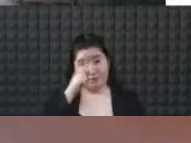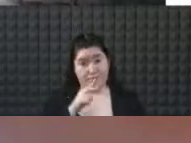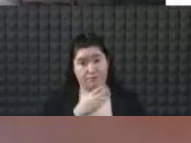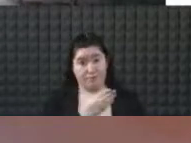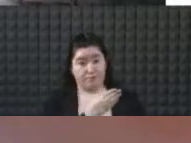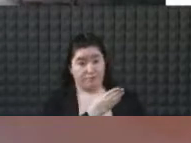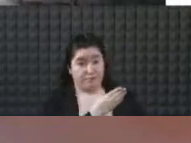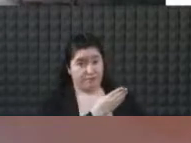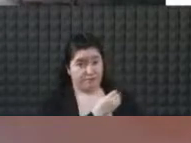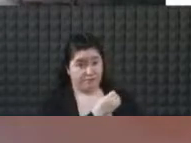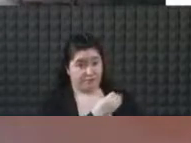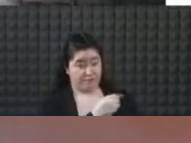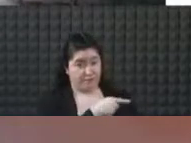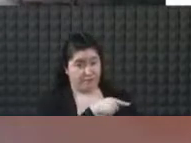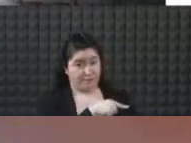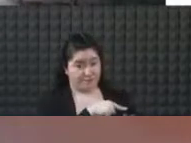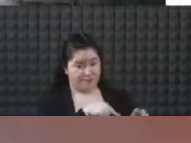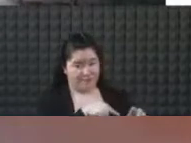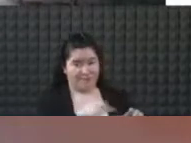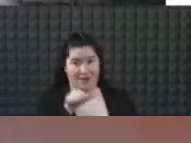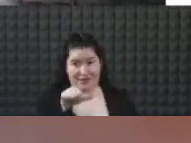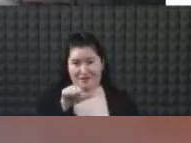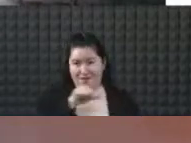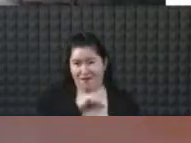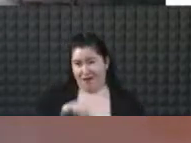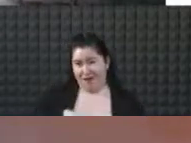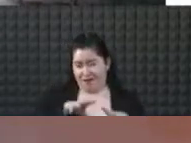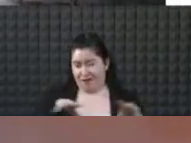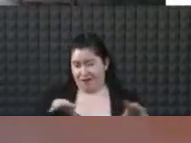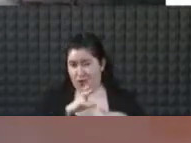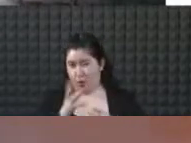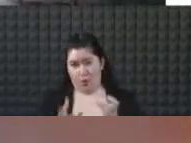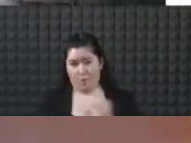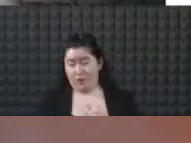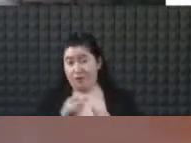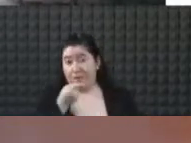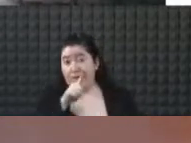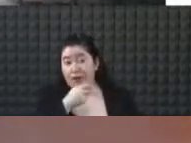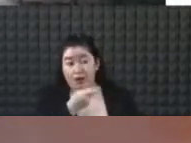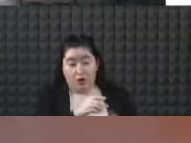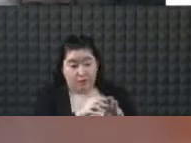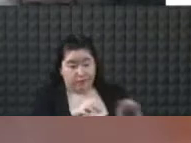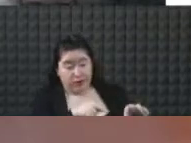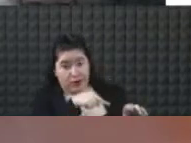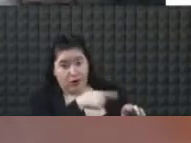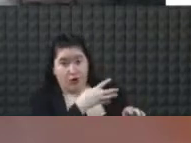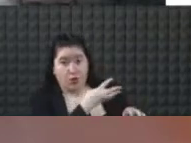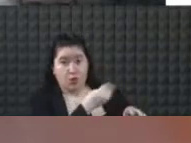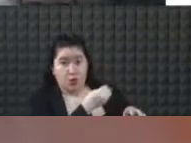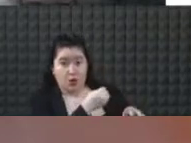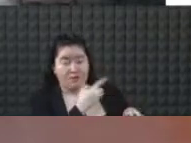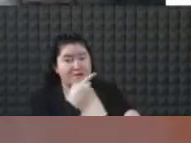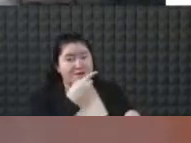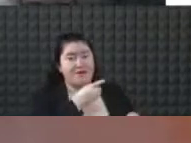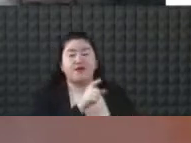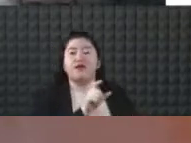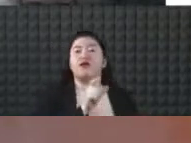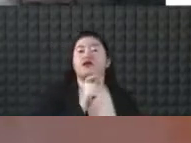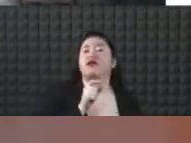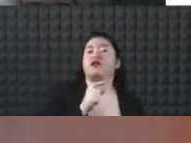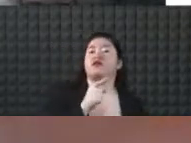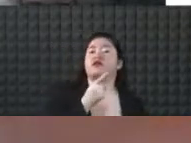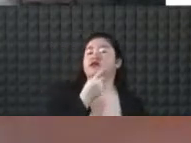de 2021 una disminución en su percepción de inseguridad comparada con el trimestre anterior.